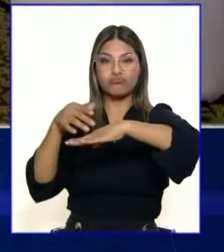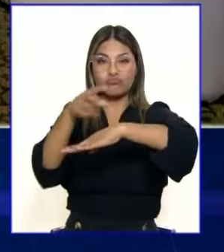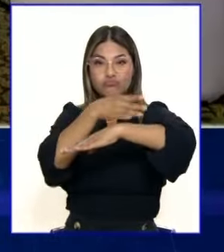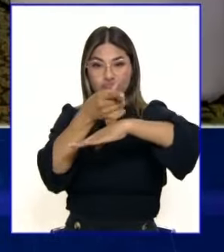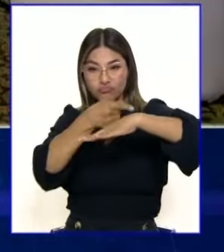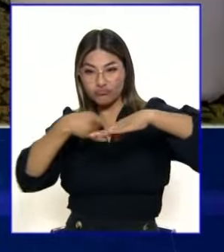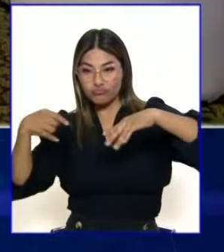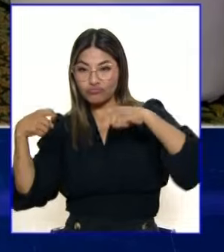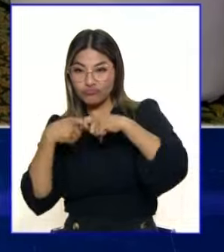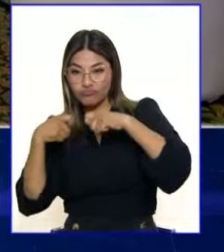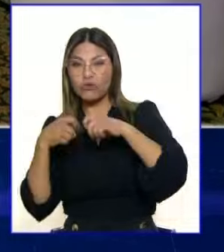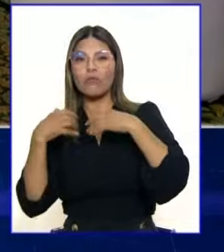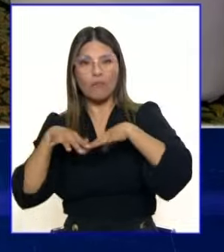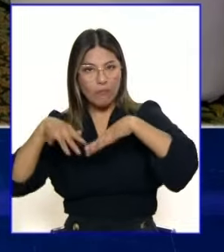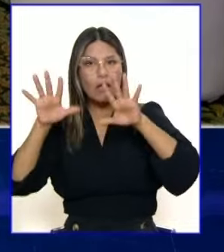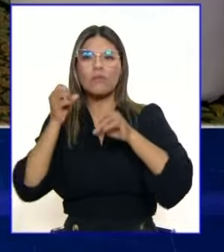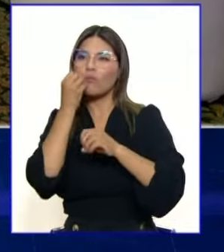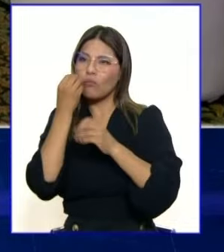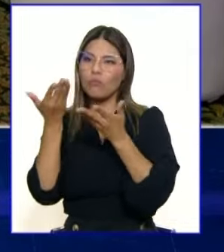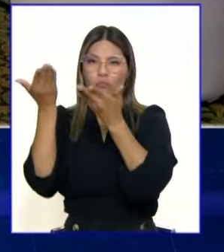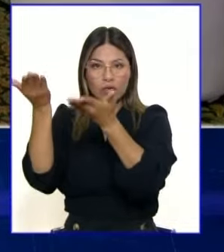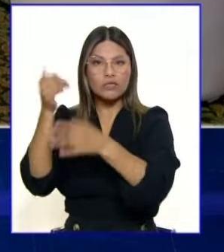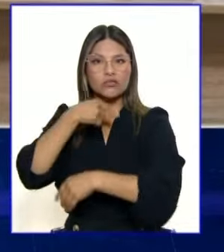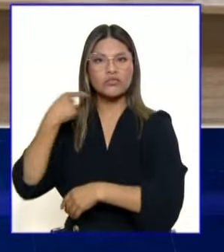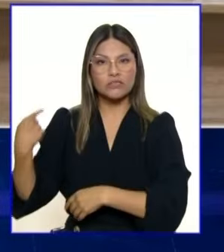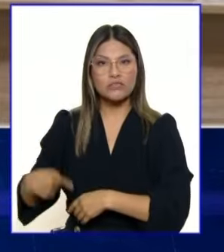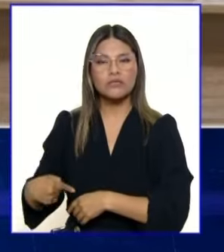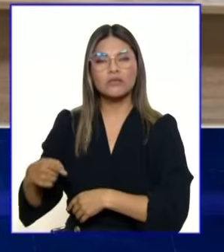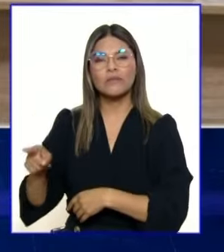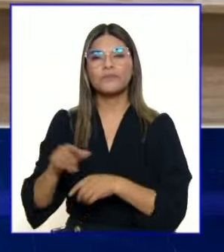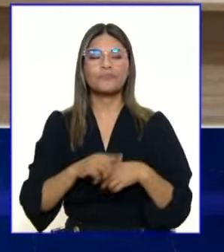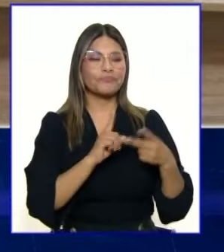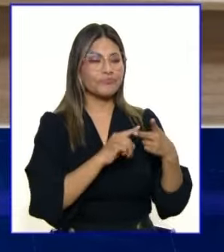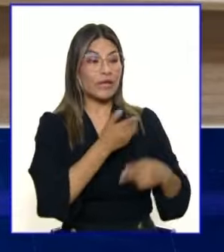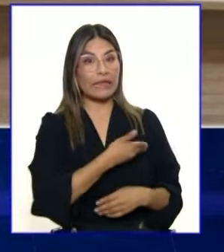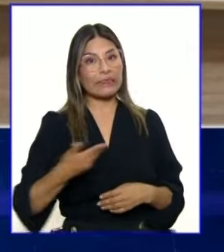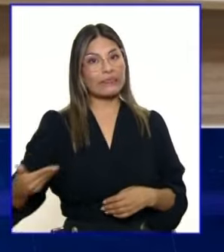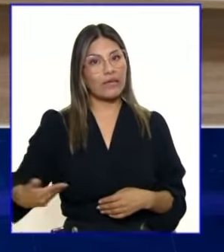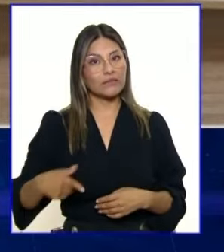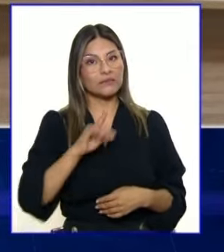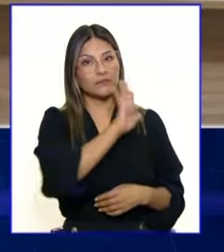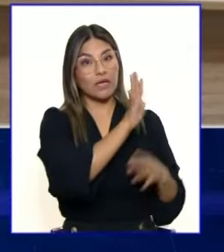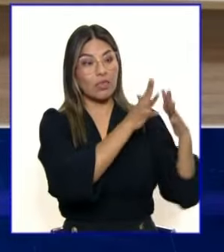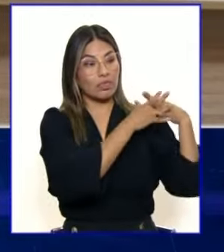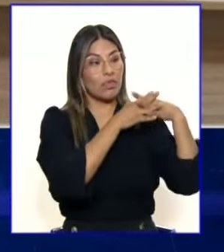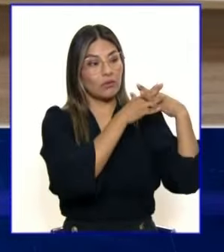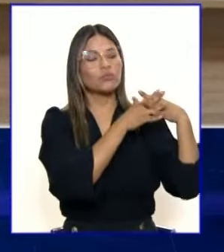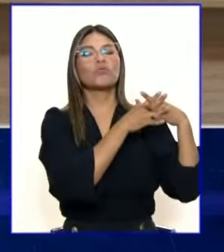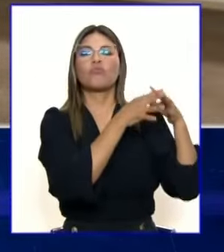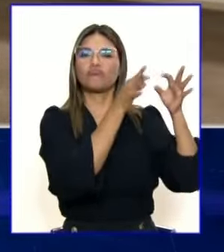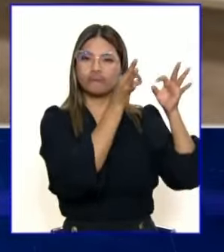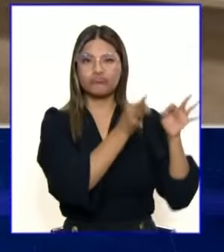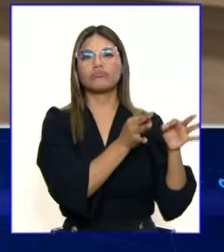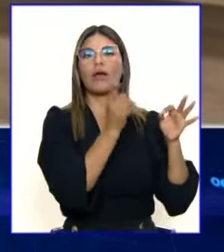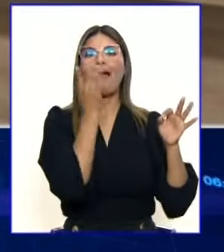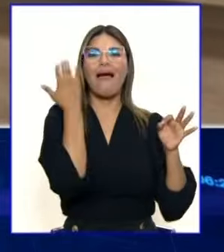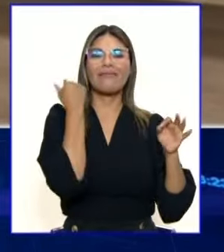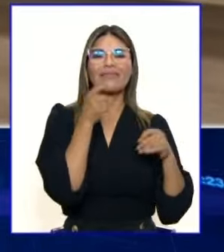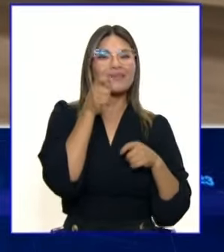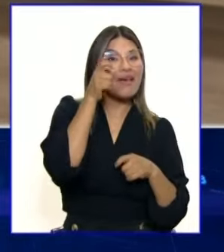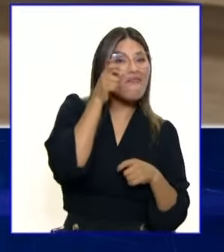ahora, pues, con el cambio de presidente, va a tener una agenda distinta con Trump de la que tenía Biden, con